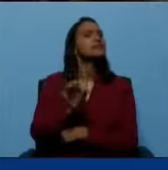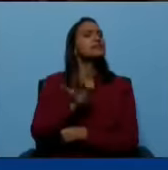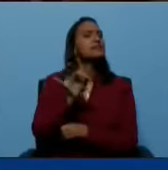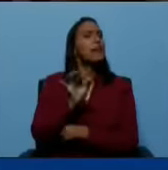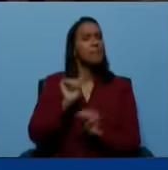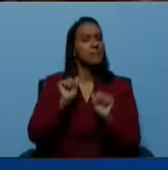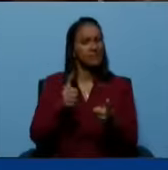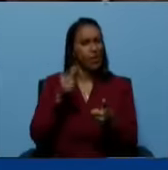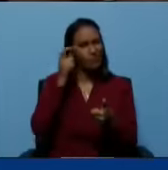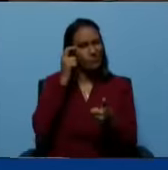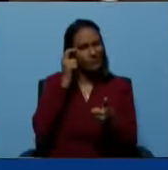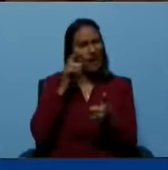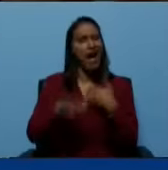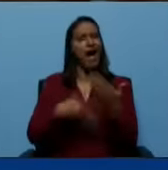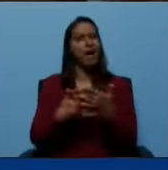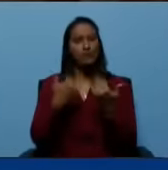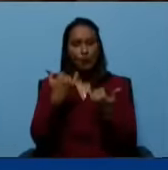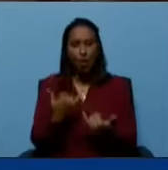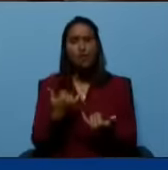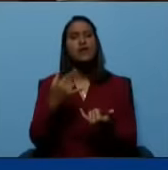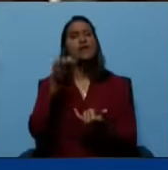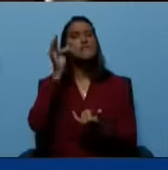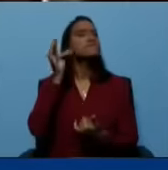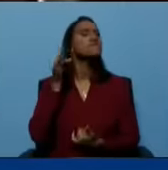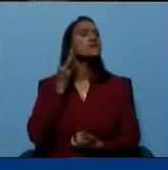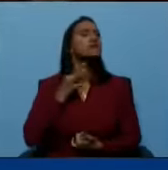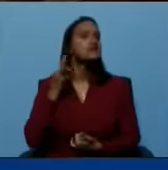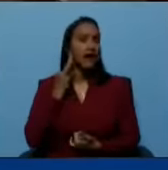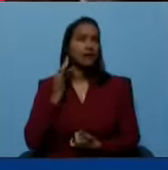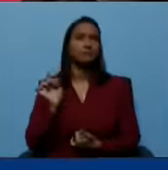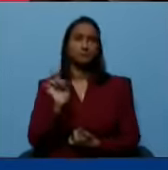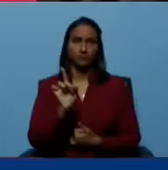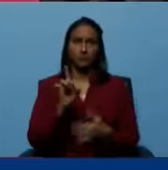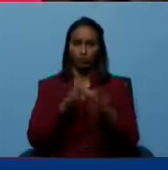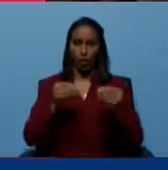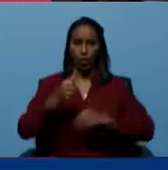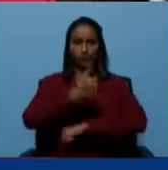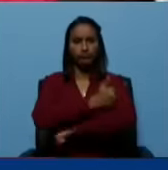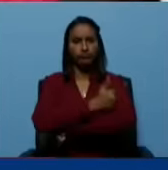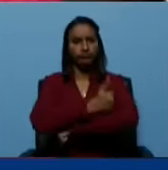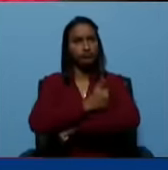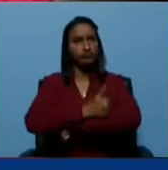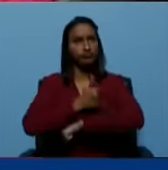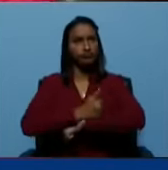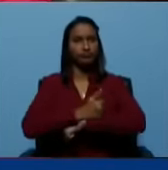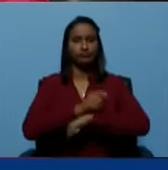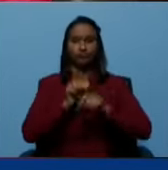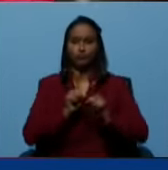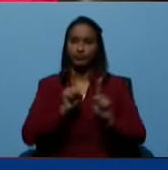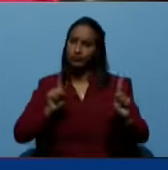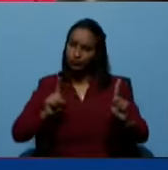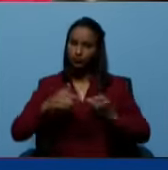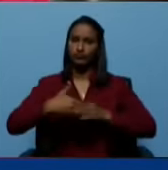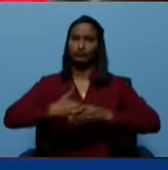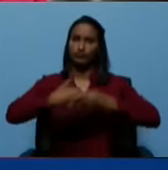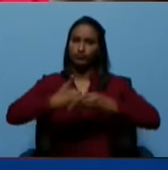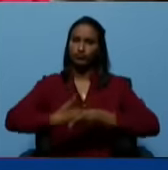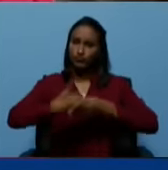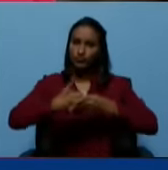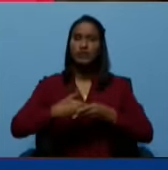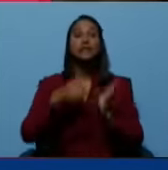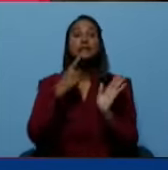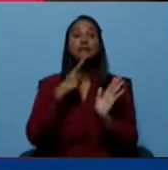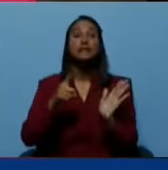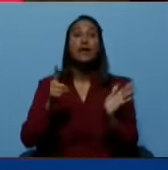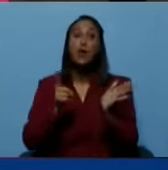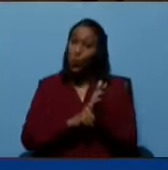última audiencia que se celebra el día de hoy con la comparecencia del presidente de la República Bolivariana de Venezuela, Nicolás Maduro Moros. Se cumple